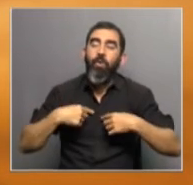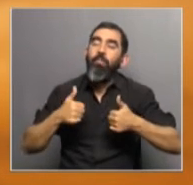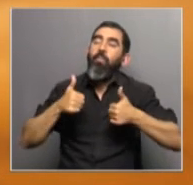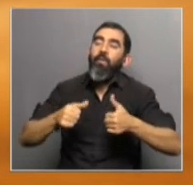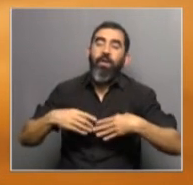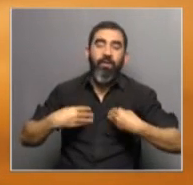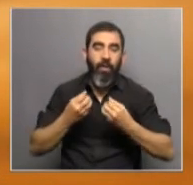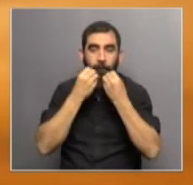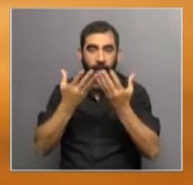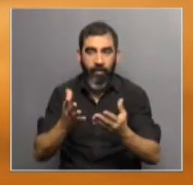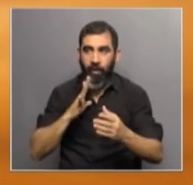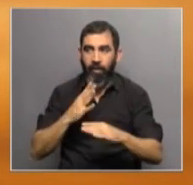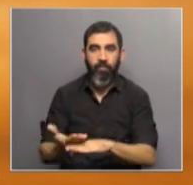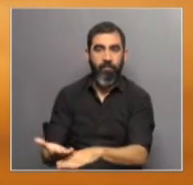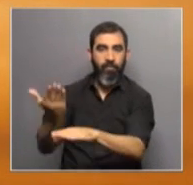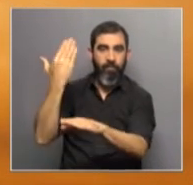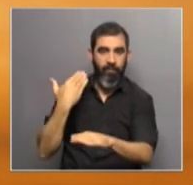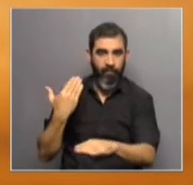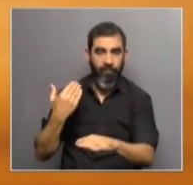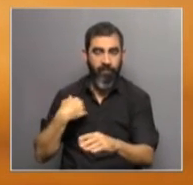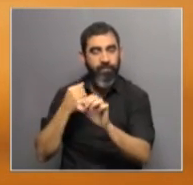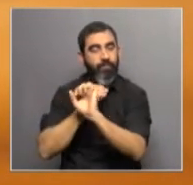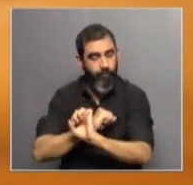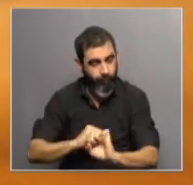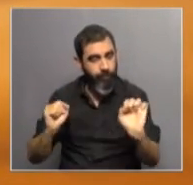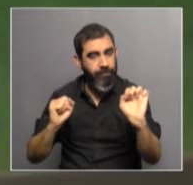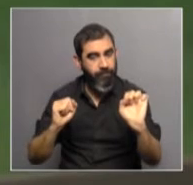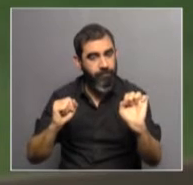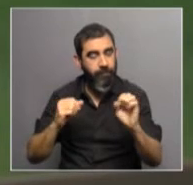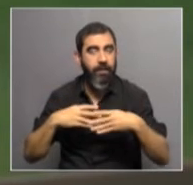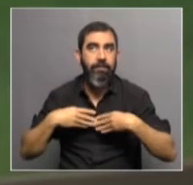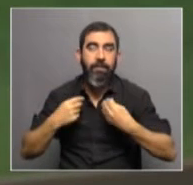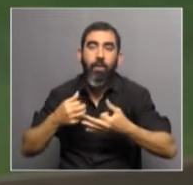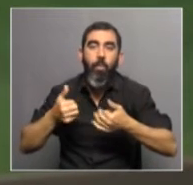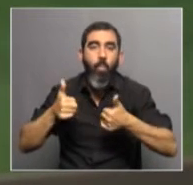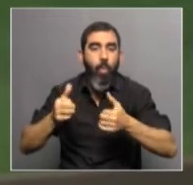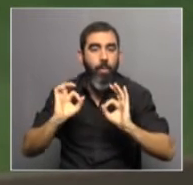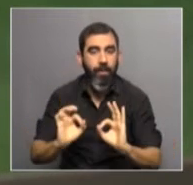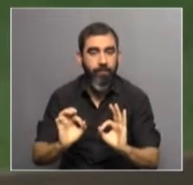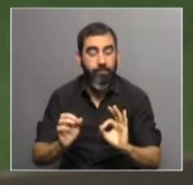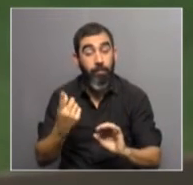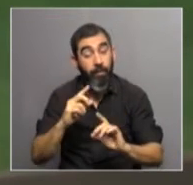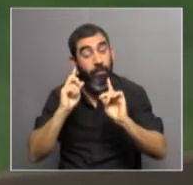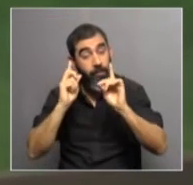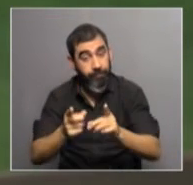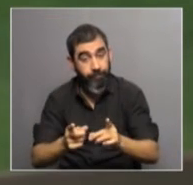un pasado del cual podamos sentir bien. Pero